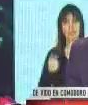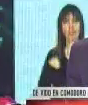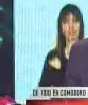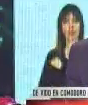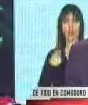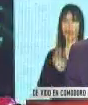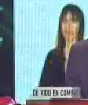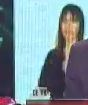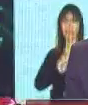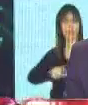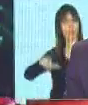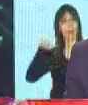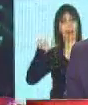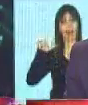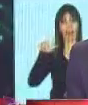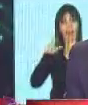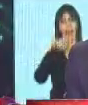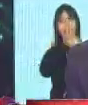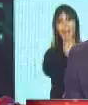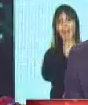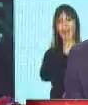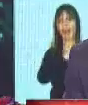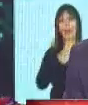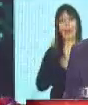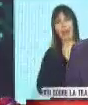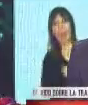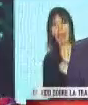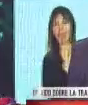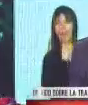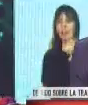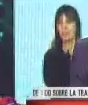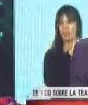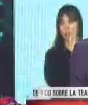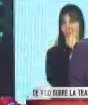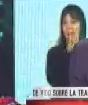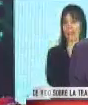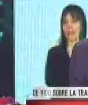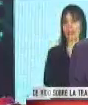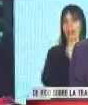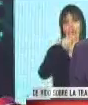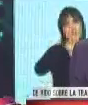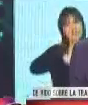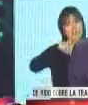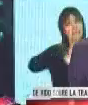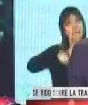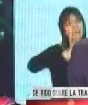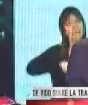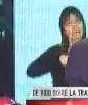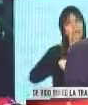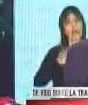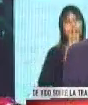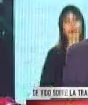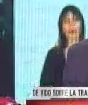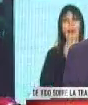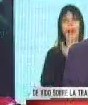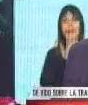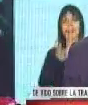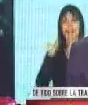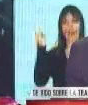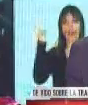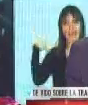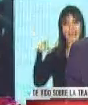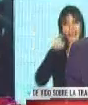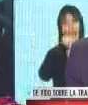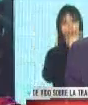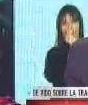para reclamarle a la Sala 3 de la Casación que, por favor, trate las apelaciones a las condenas del juicio. Ya llevan casi 2 años.